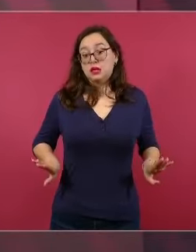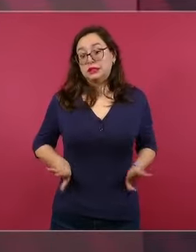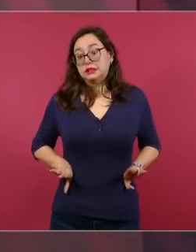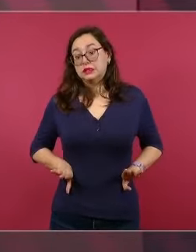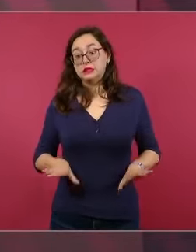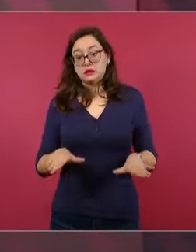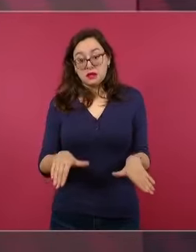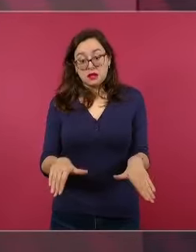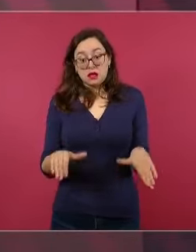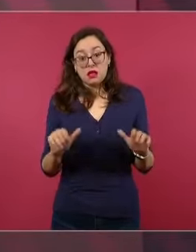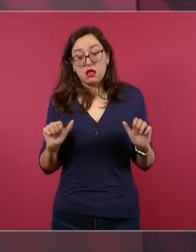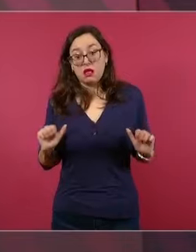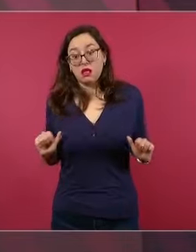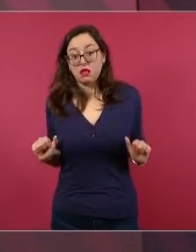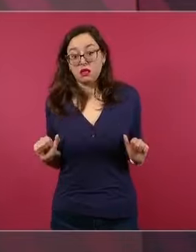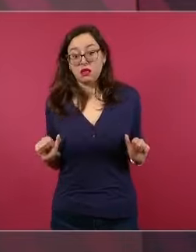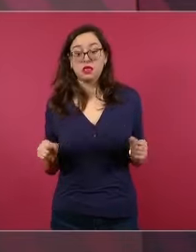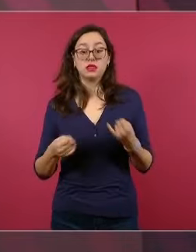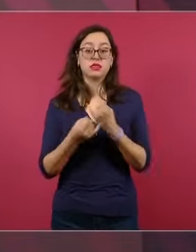moderados